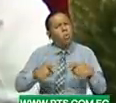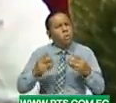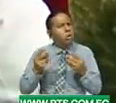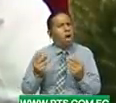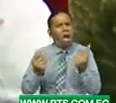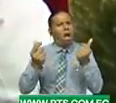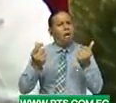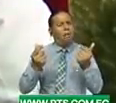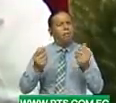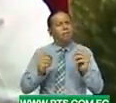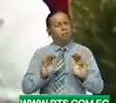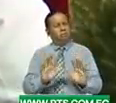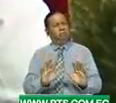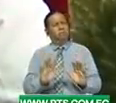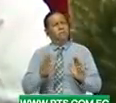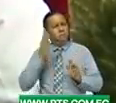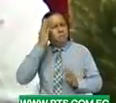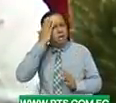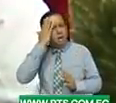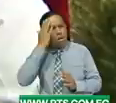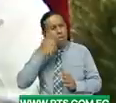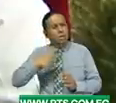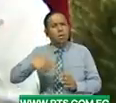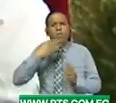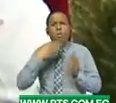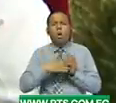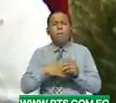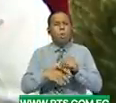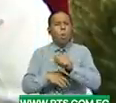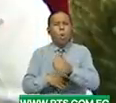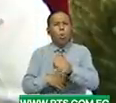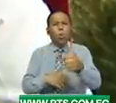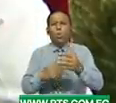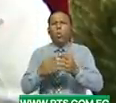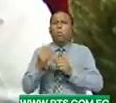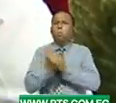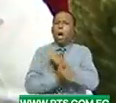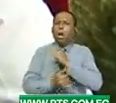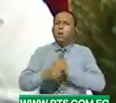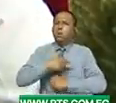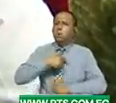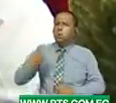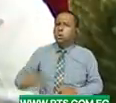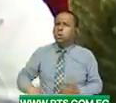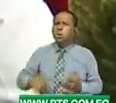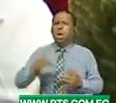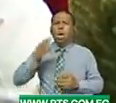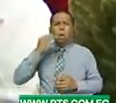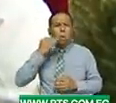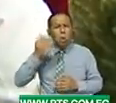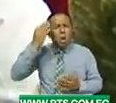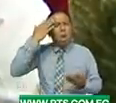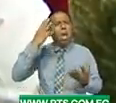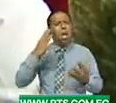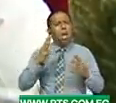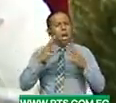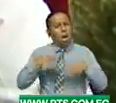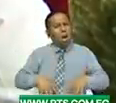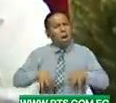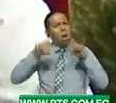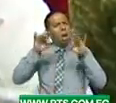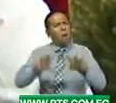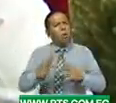prematuro. Basta conocer lo que está sucediendo en otras latitudes, en la China, Corea, Austria, Hong Kong, en